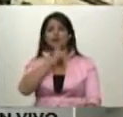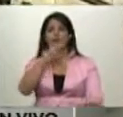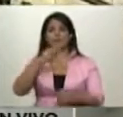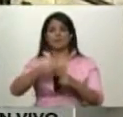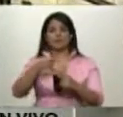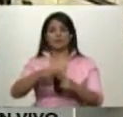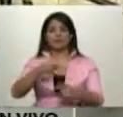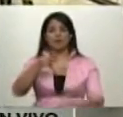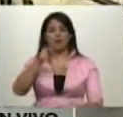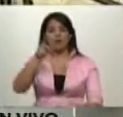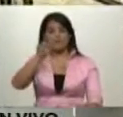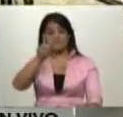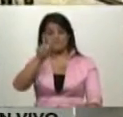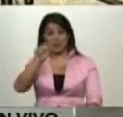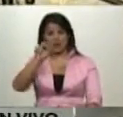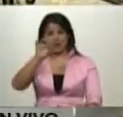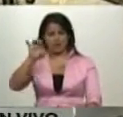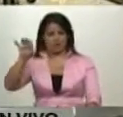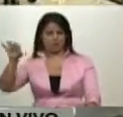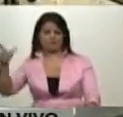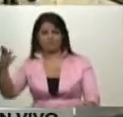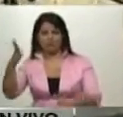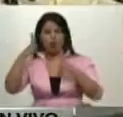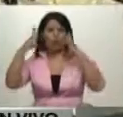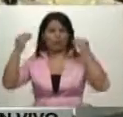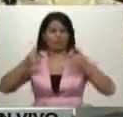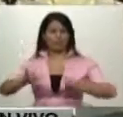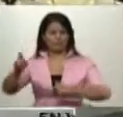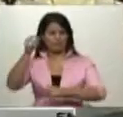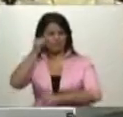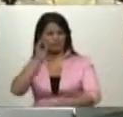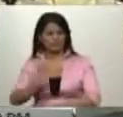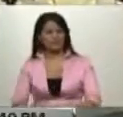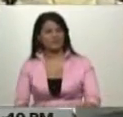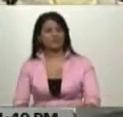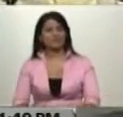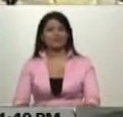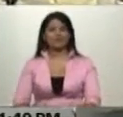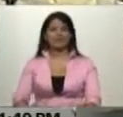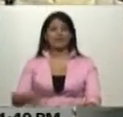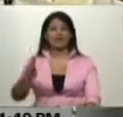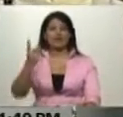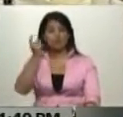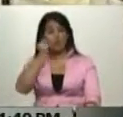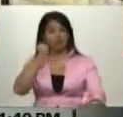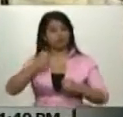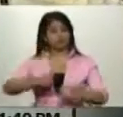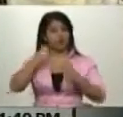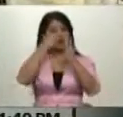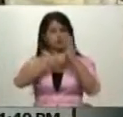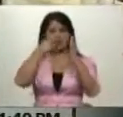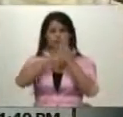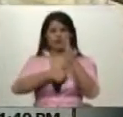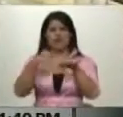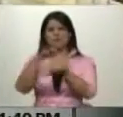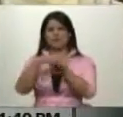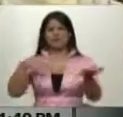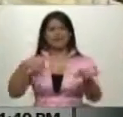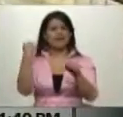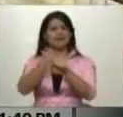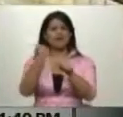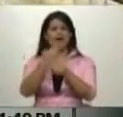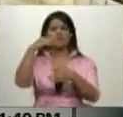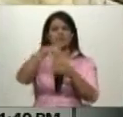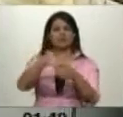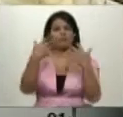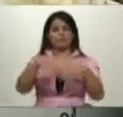origen holandés. Carla es una luchadora, como son todos estos compañeros. Miren, la mayoría vienen de empresas privadas. Aquí